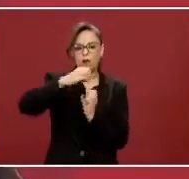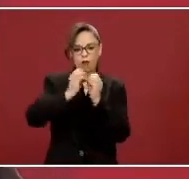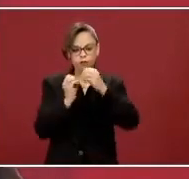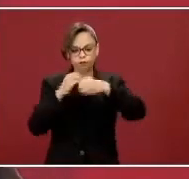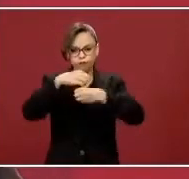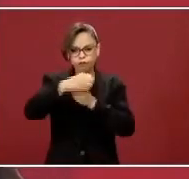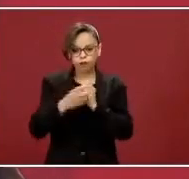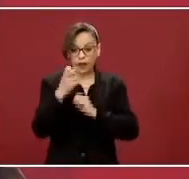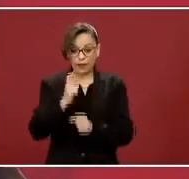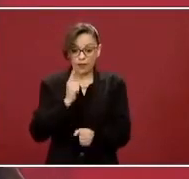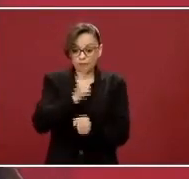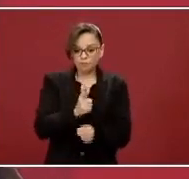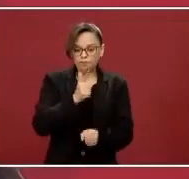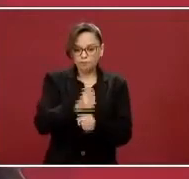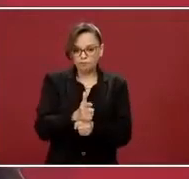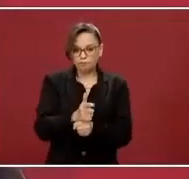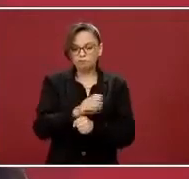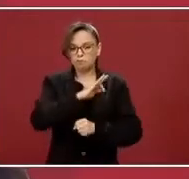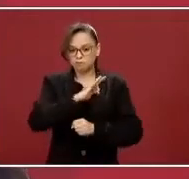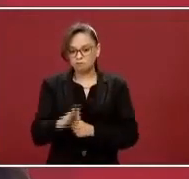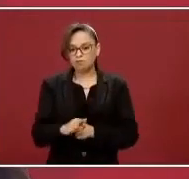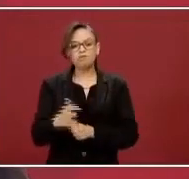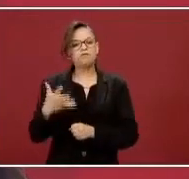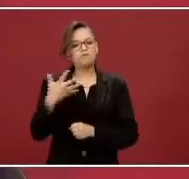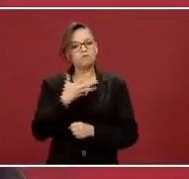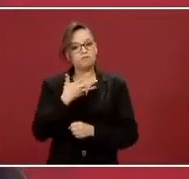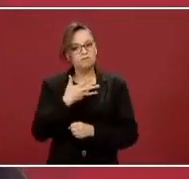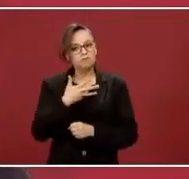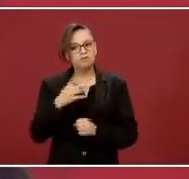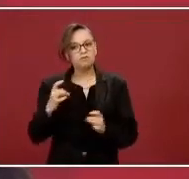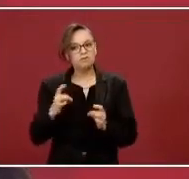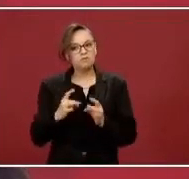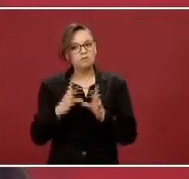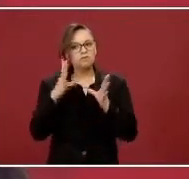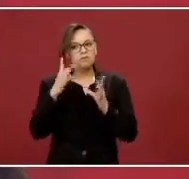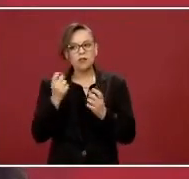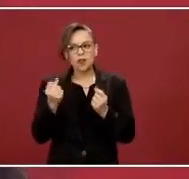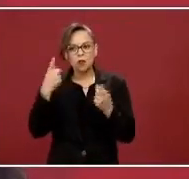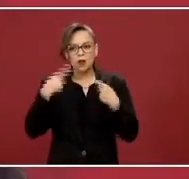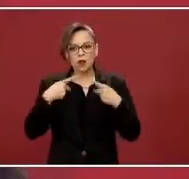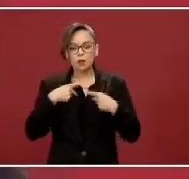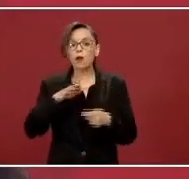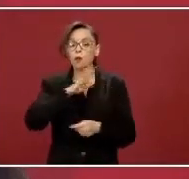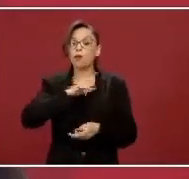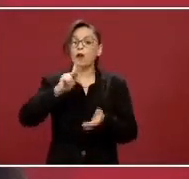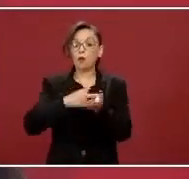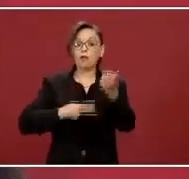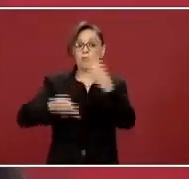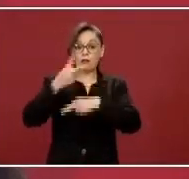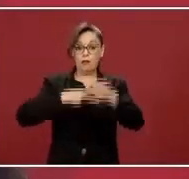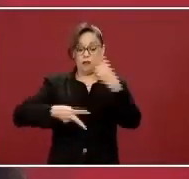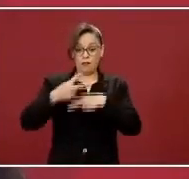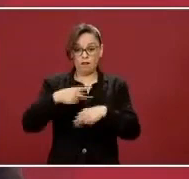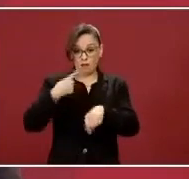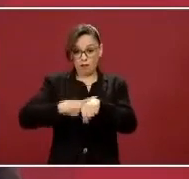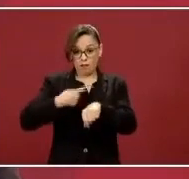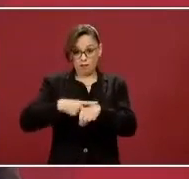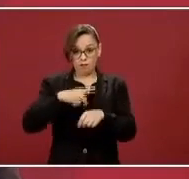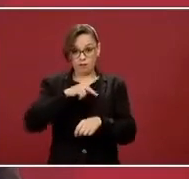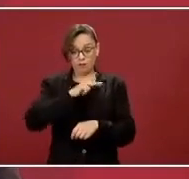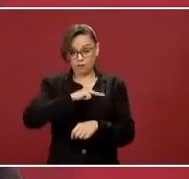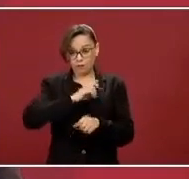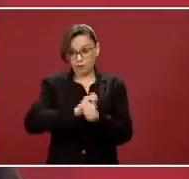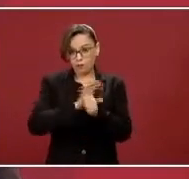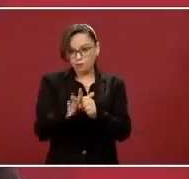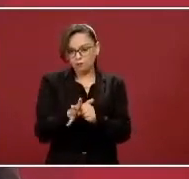identificar que es muy raro que haya alguien que se vuelva a infectar. Entonces, en general, se asume que hay inmunidad permanente. Sobre lo que dice